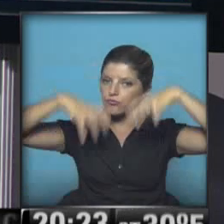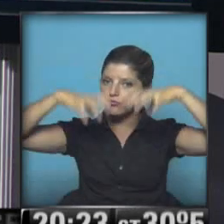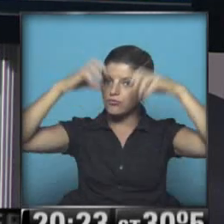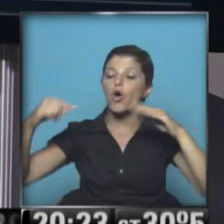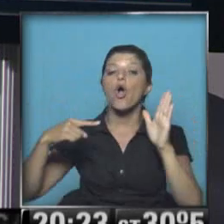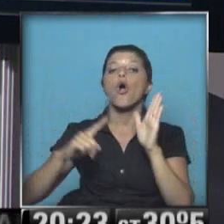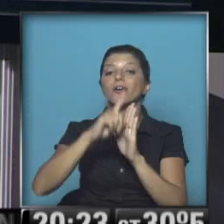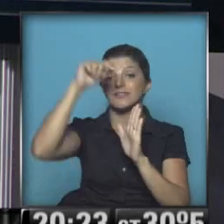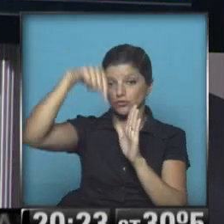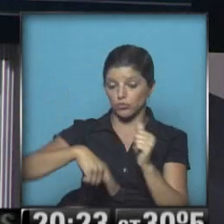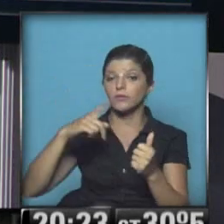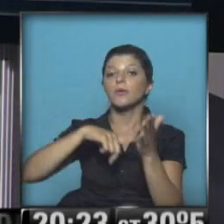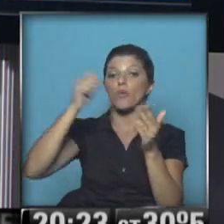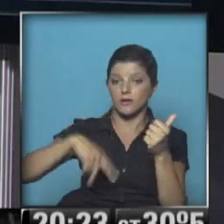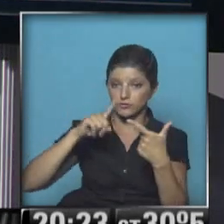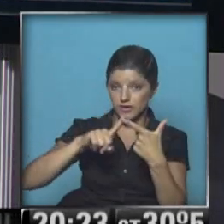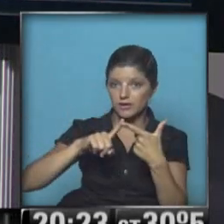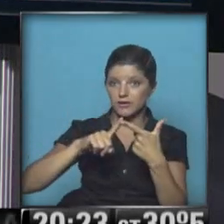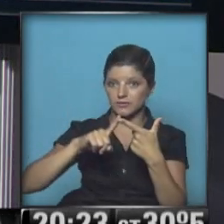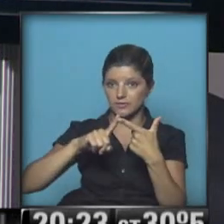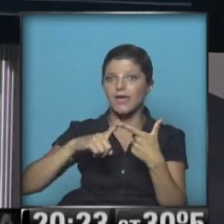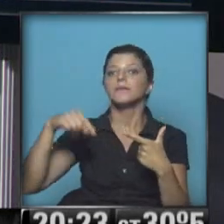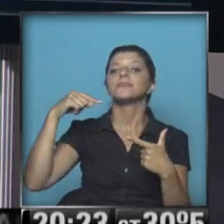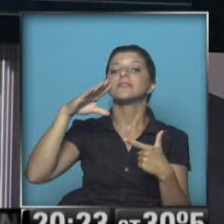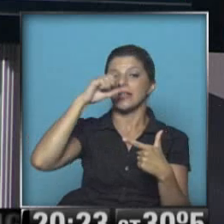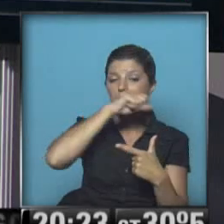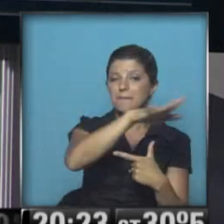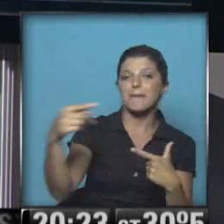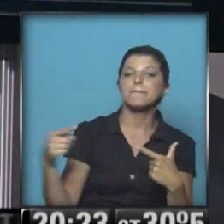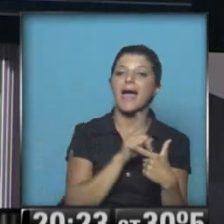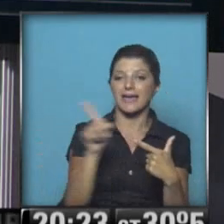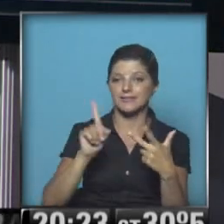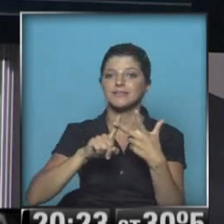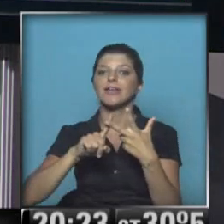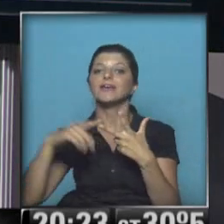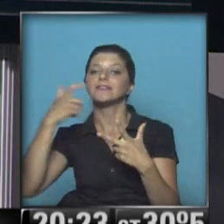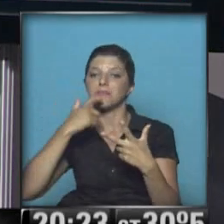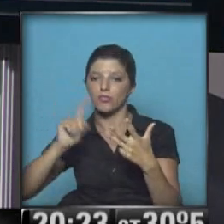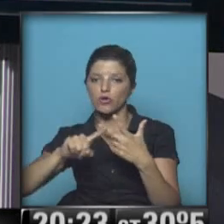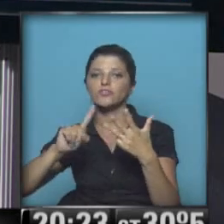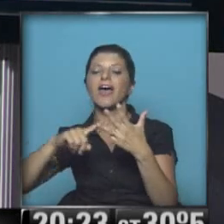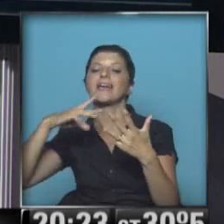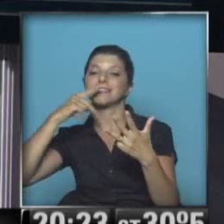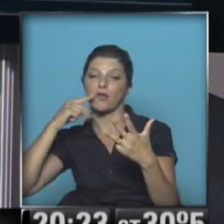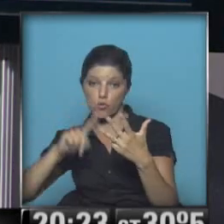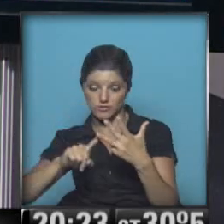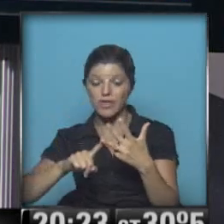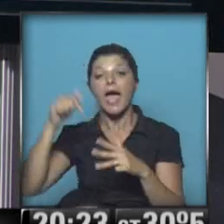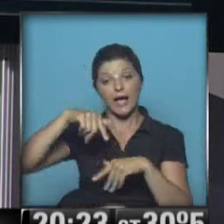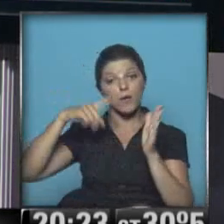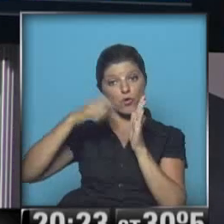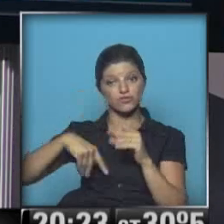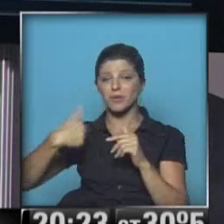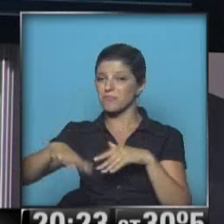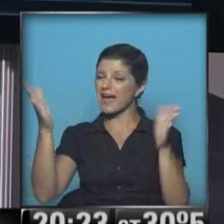sur de Buenos Aires este de este de Mendoza y en el centro y sur de San Luis aquí en la ciudad de Buenos Aires Tendremos que esperar una noche